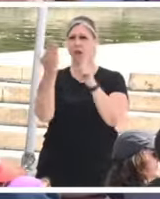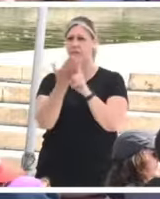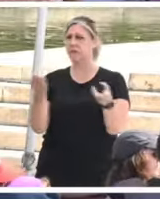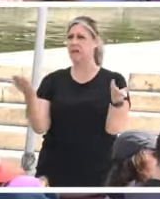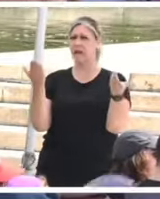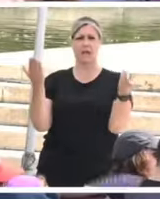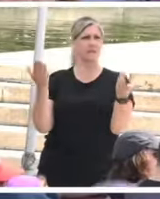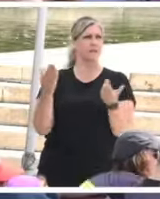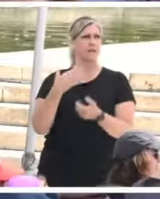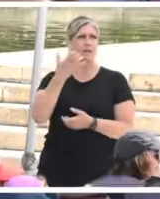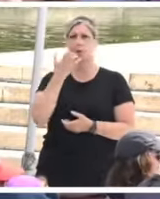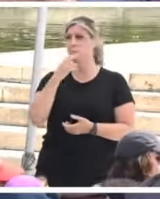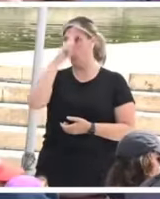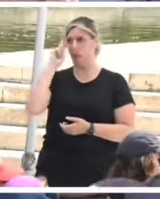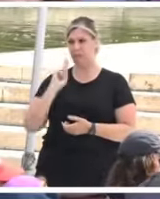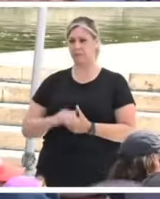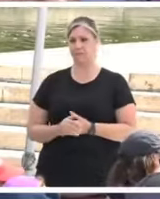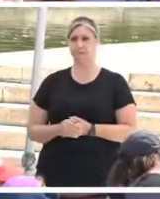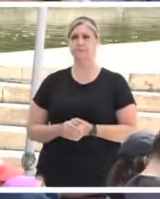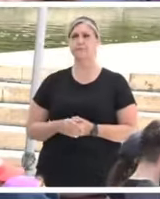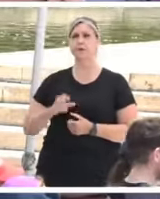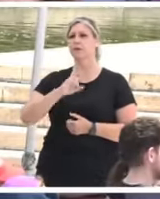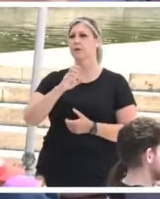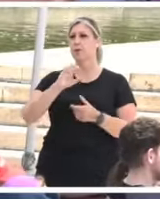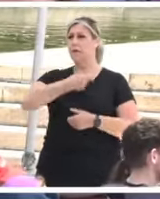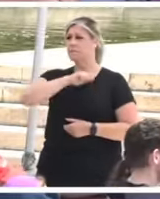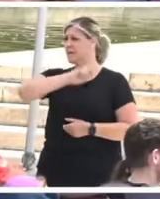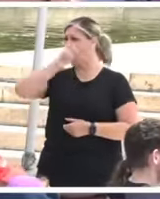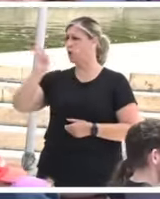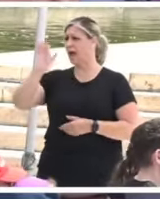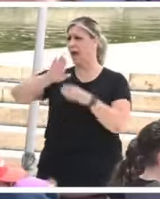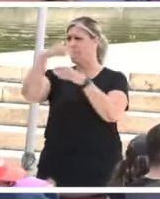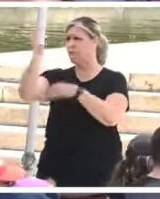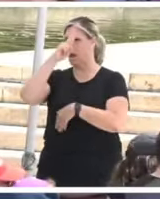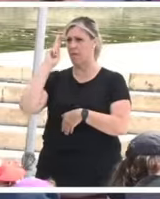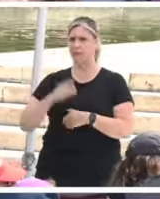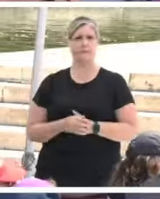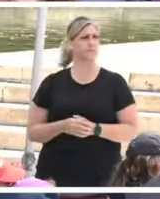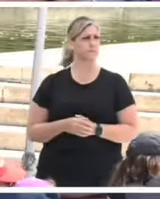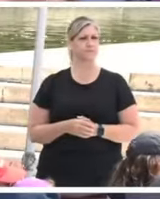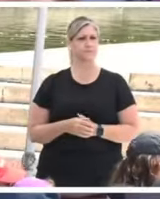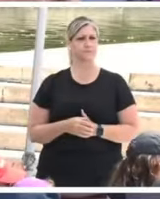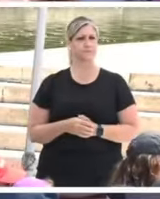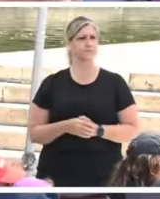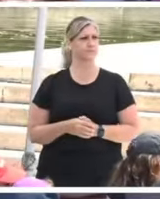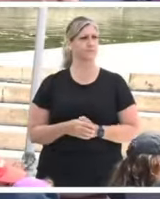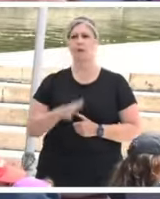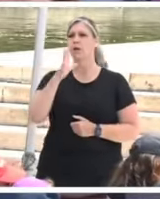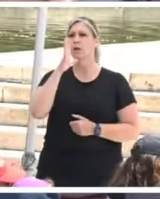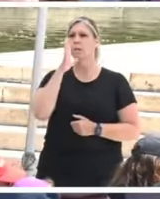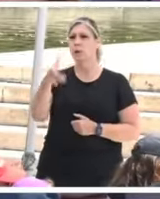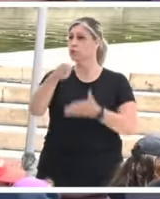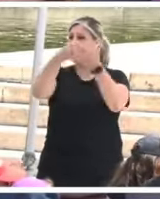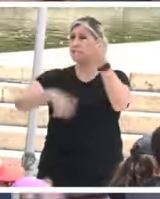envenena de la corte madrileña. Hay otras Españas, compañeros y compañeros. Por eso esta lista